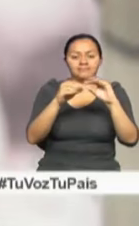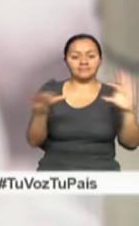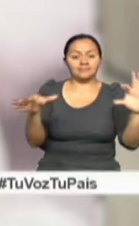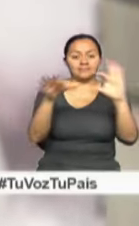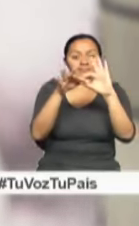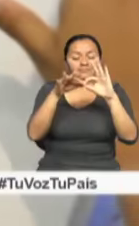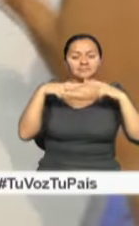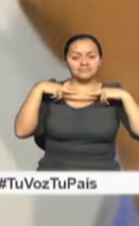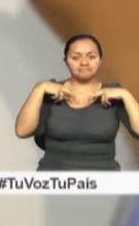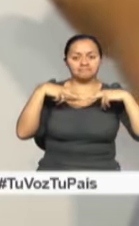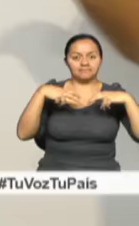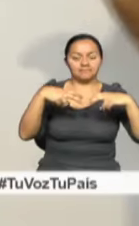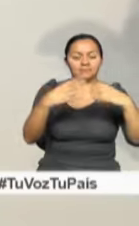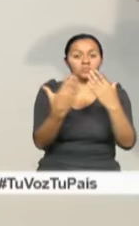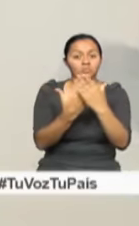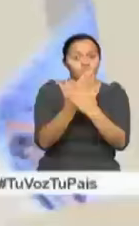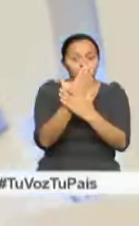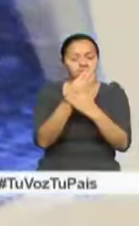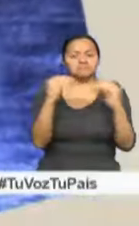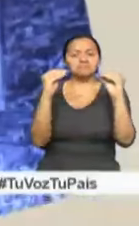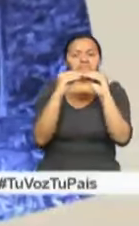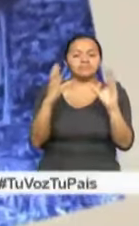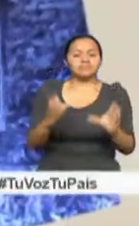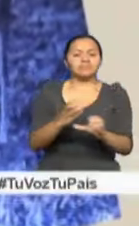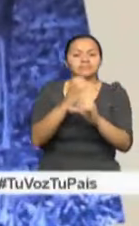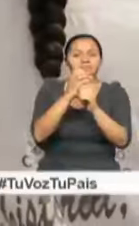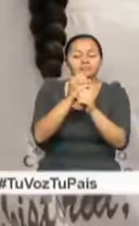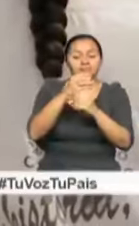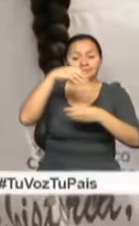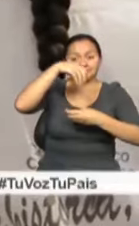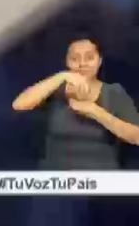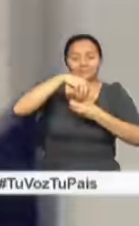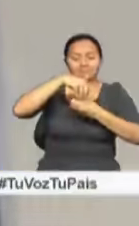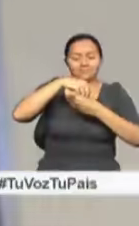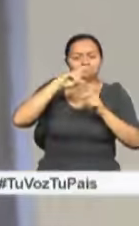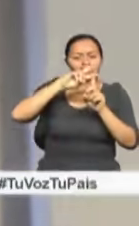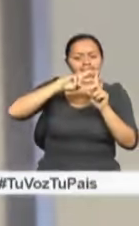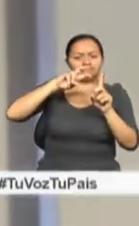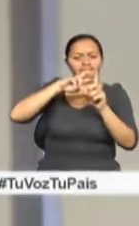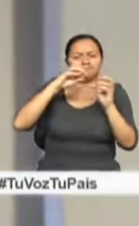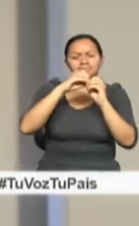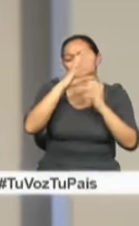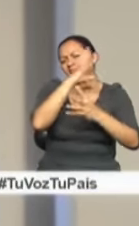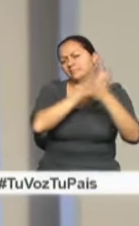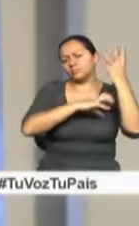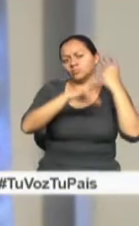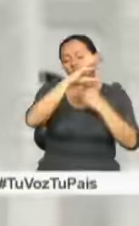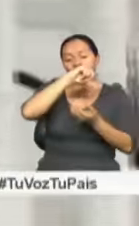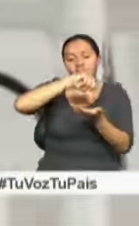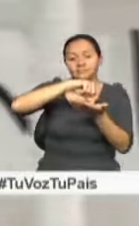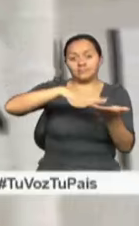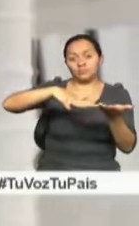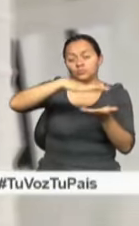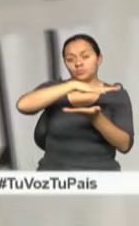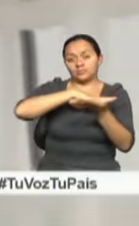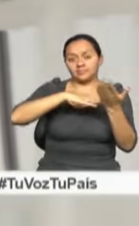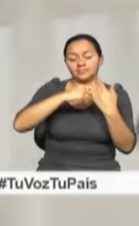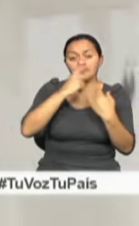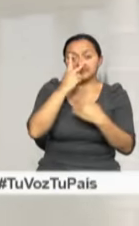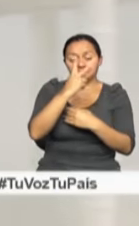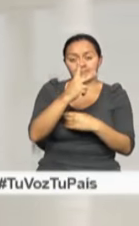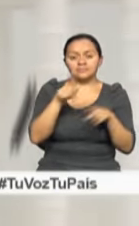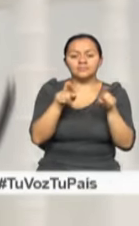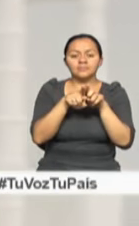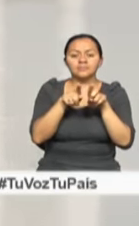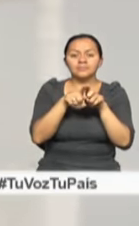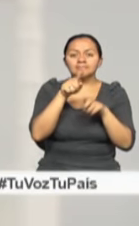investigación científica, la recuperación del mayor yacimiento arqueológico y la historia de una gran ciudad prehispánica donde se encontraban